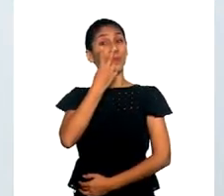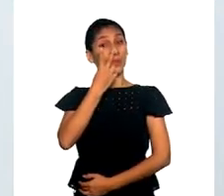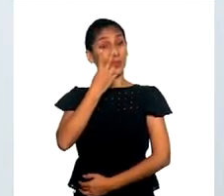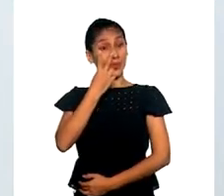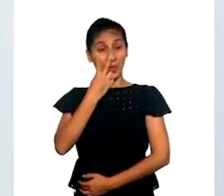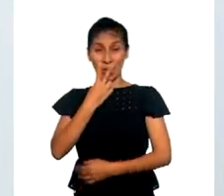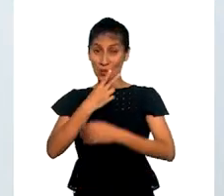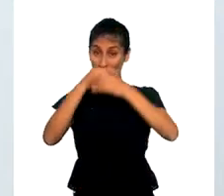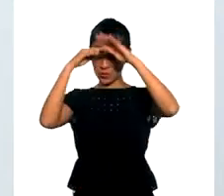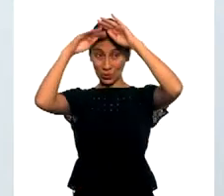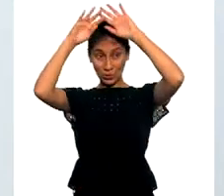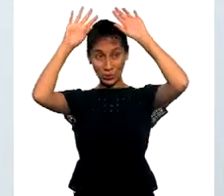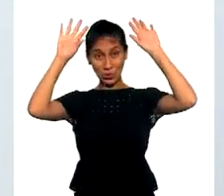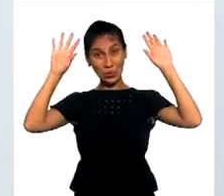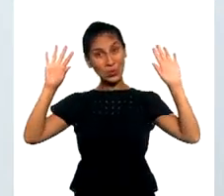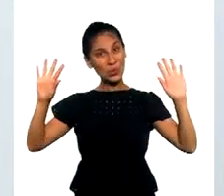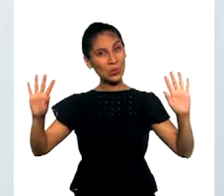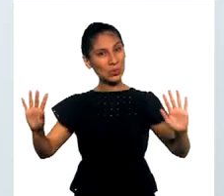exhala